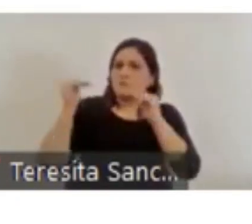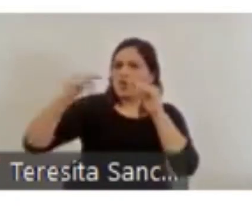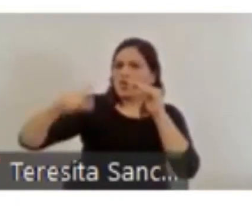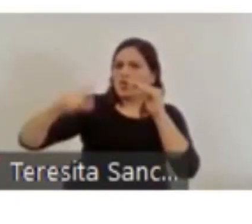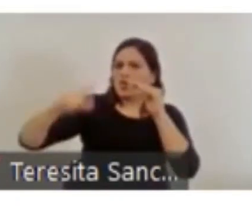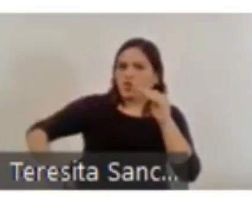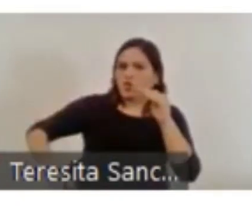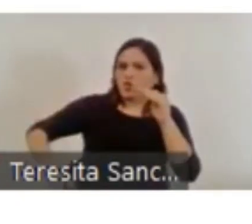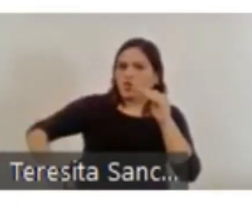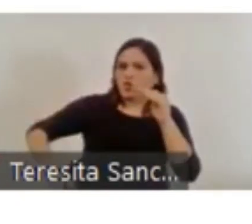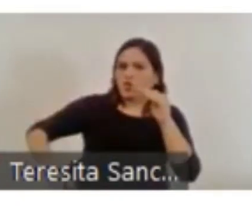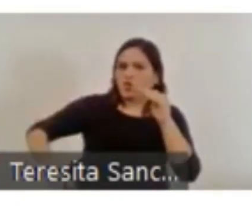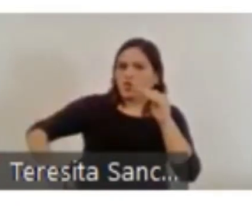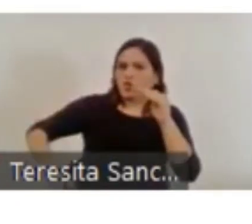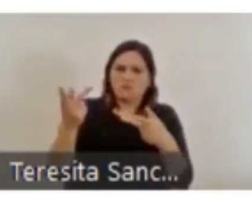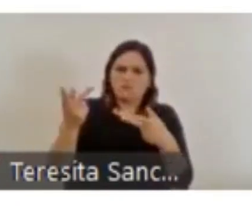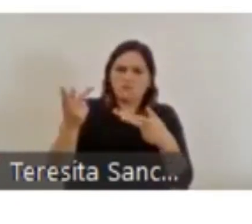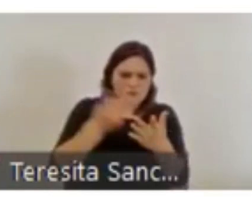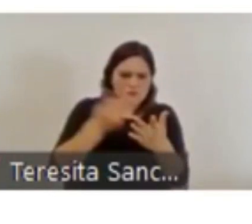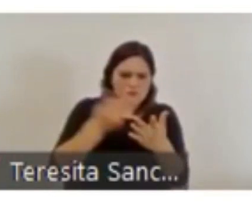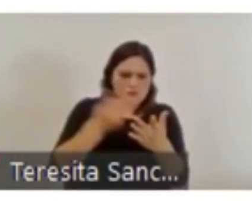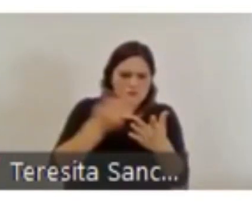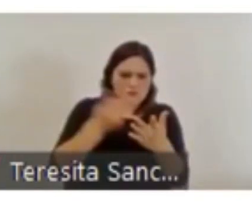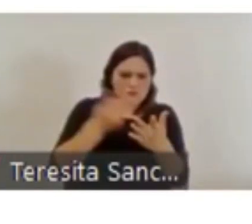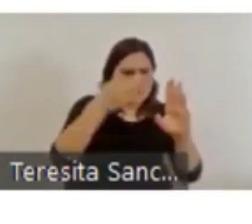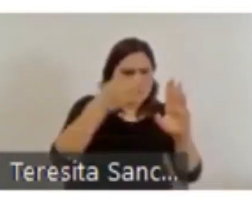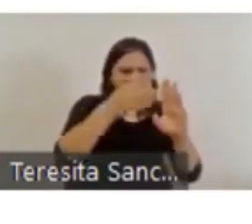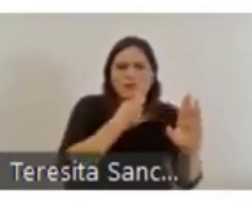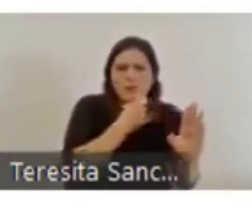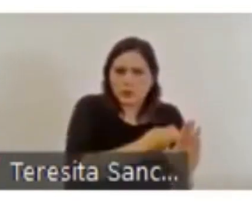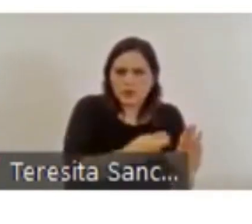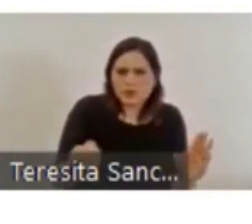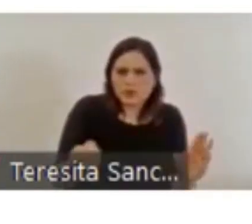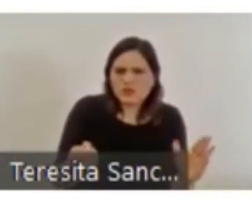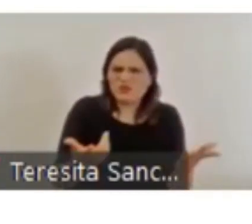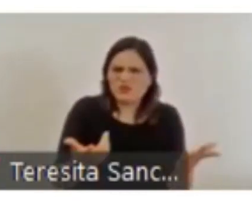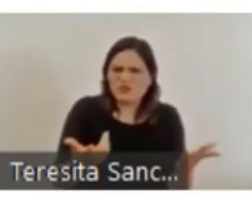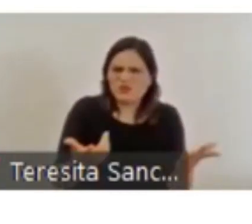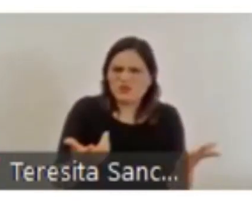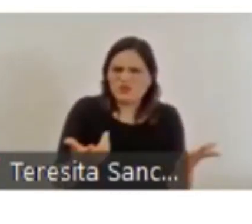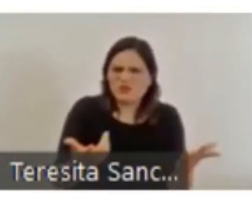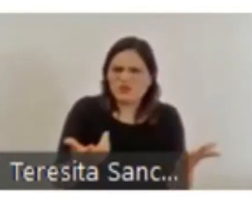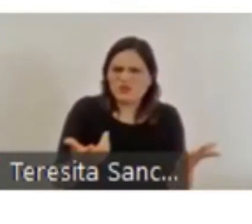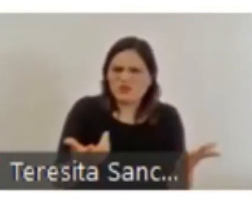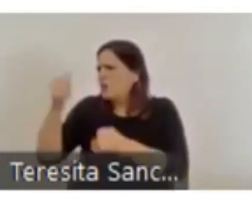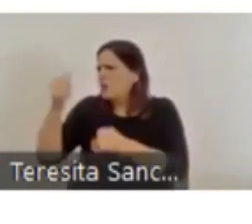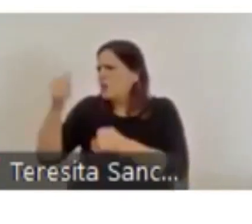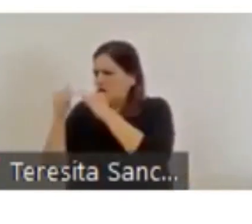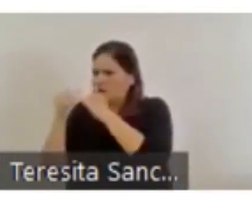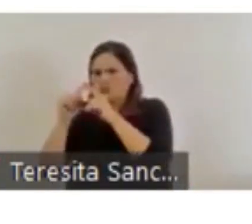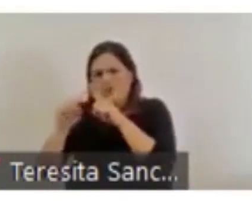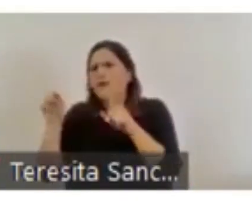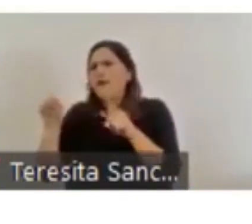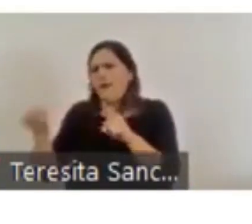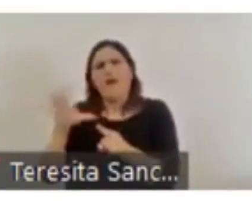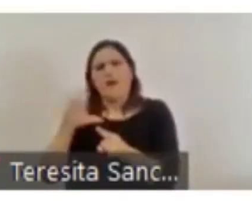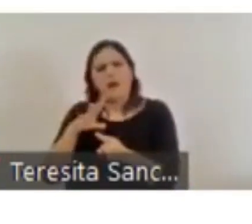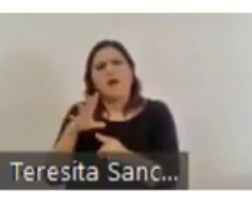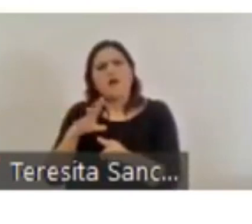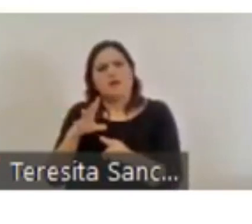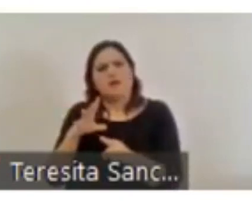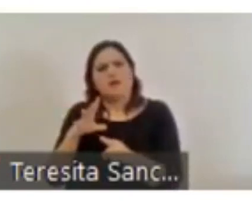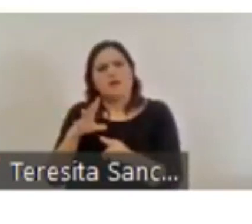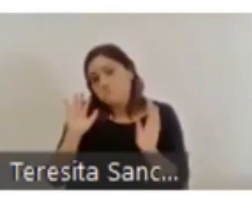programas como estos, y por qué otras instituciones sí? Y bueno, podrá haber muchas